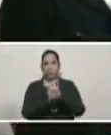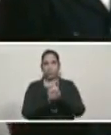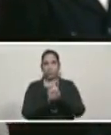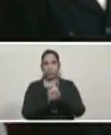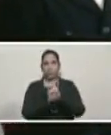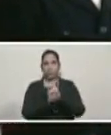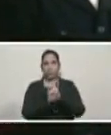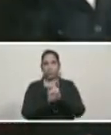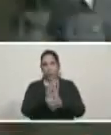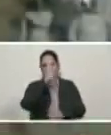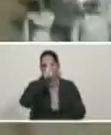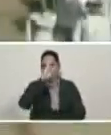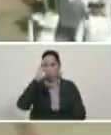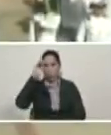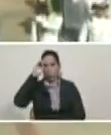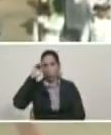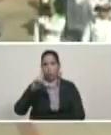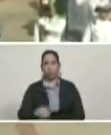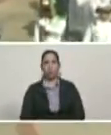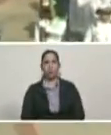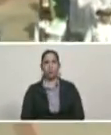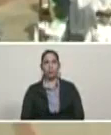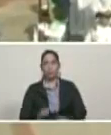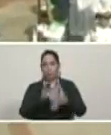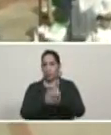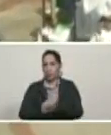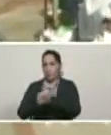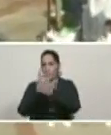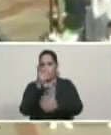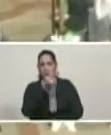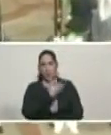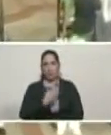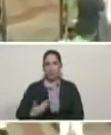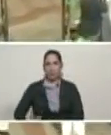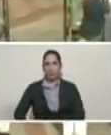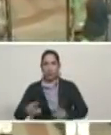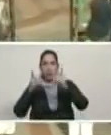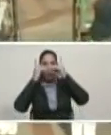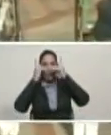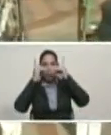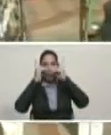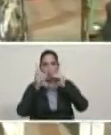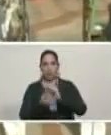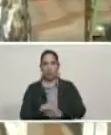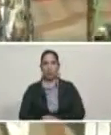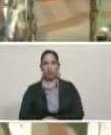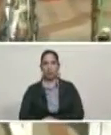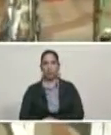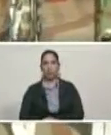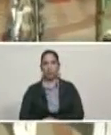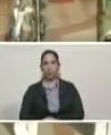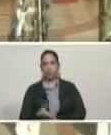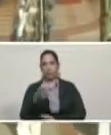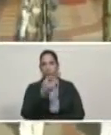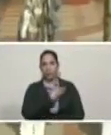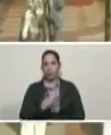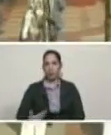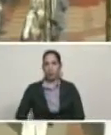compañera Diosdado Cabello, compañera vicepresidenta Delcy Rodríguez, vicepresidente